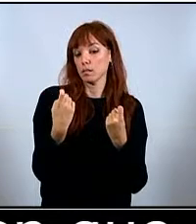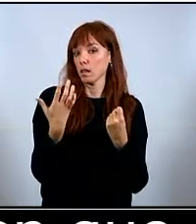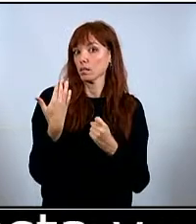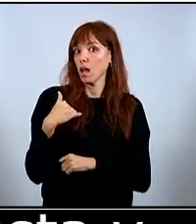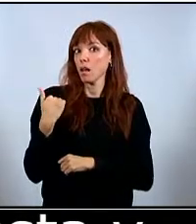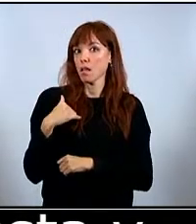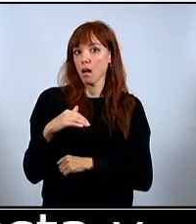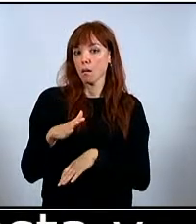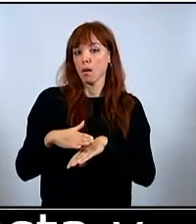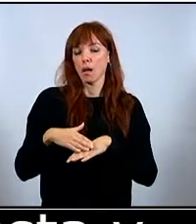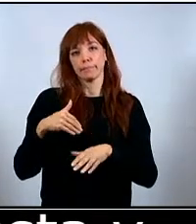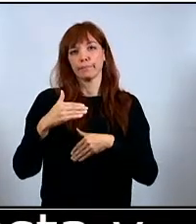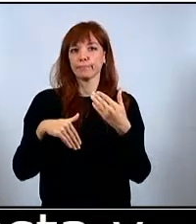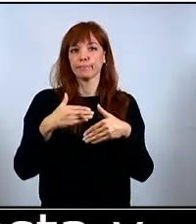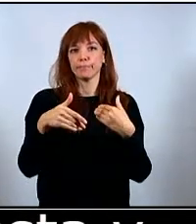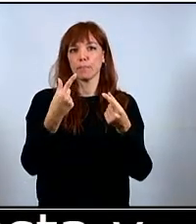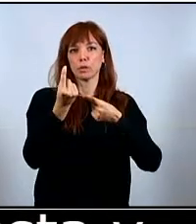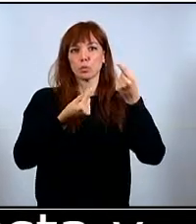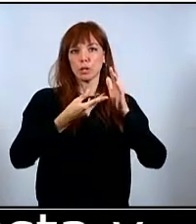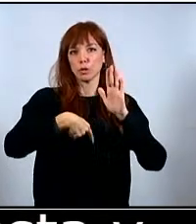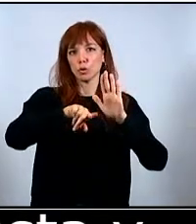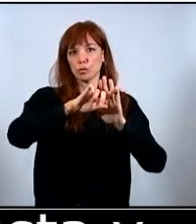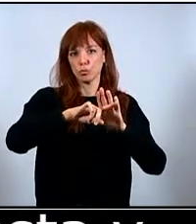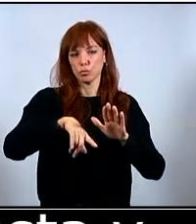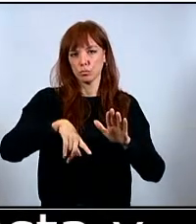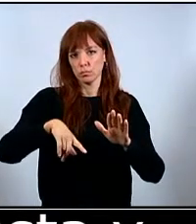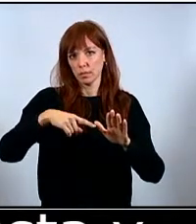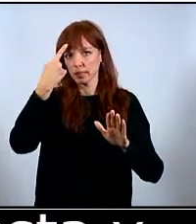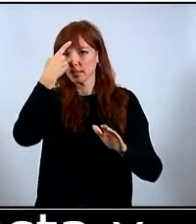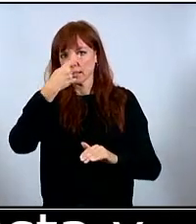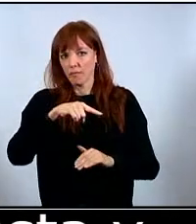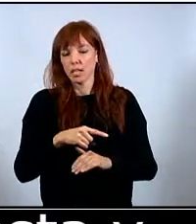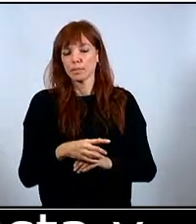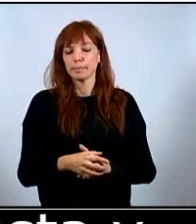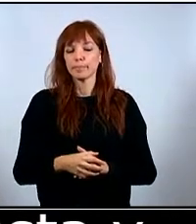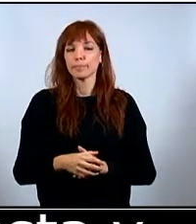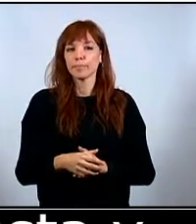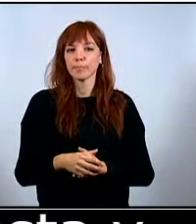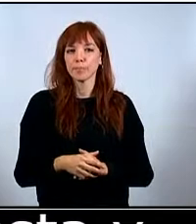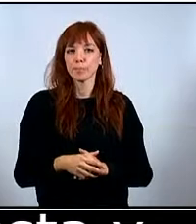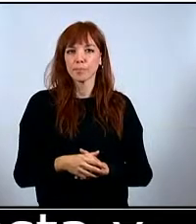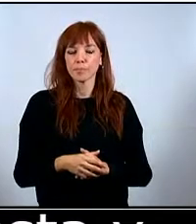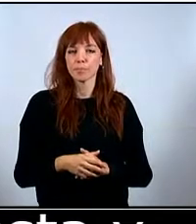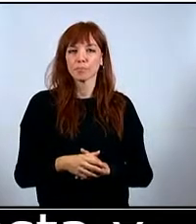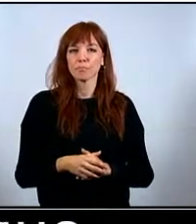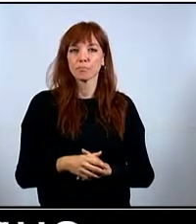para hacer ahora nuestros presupuestos y para saber lo que necesitamos.